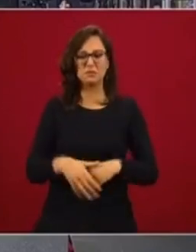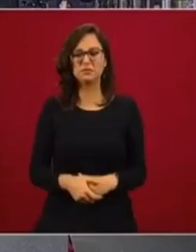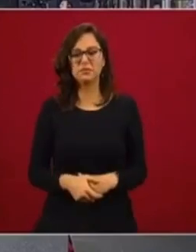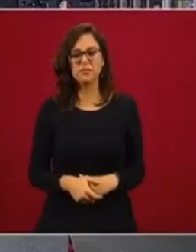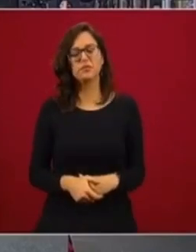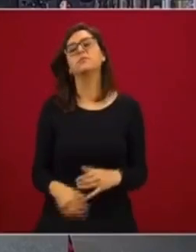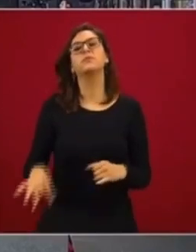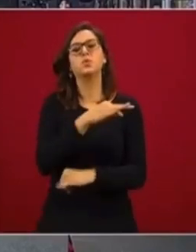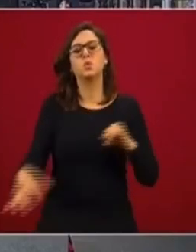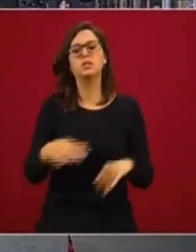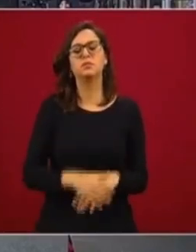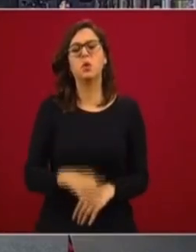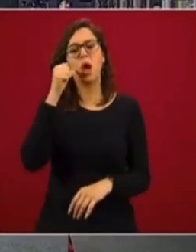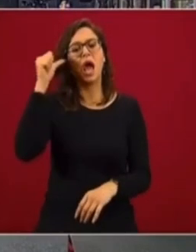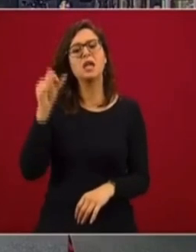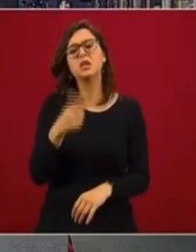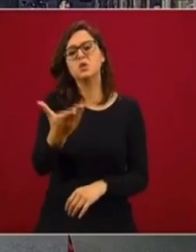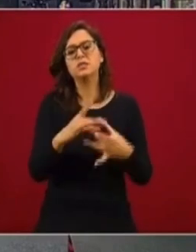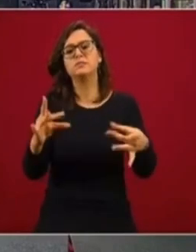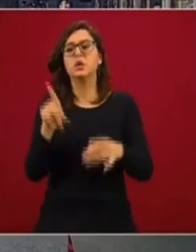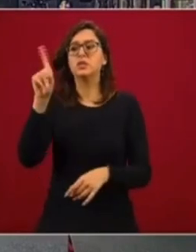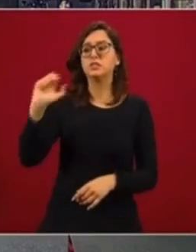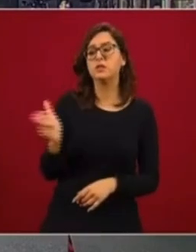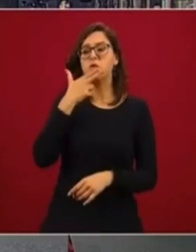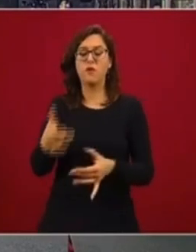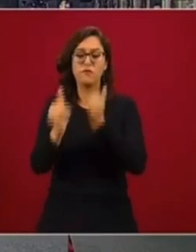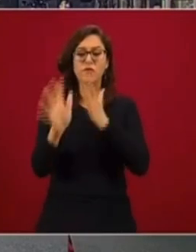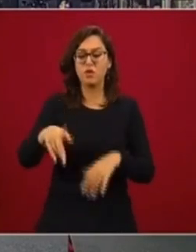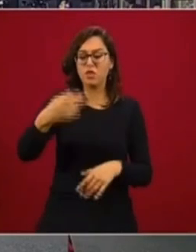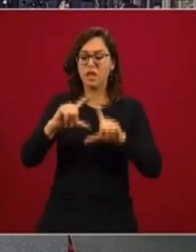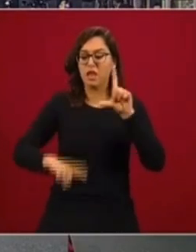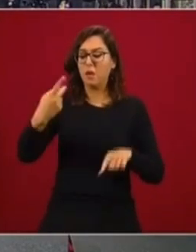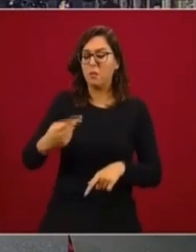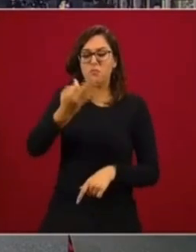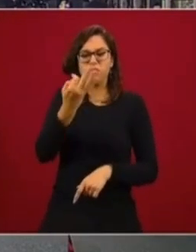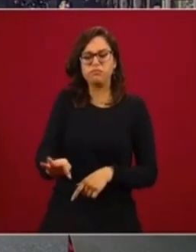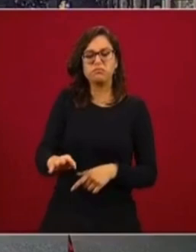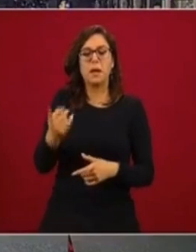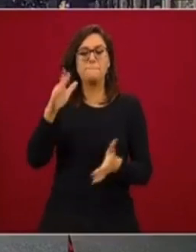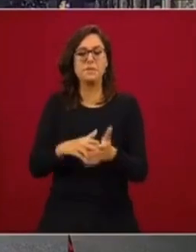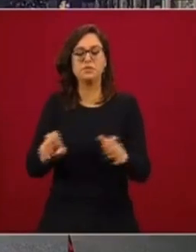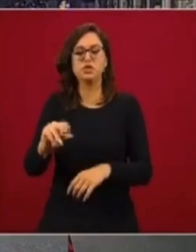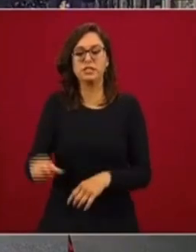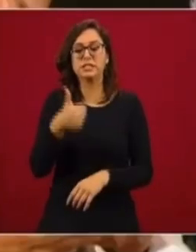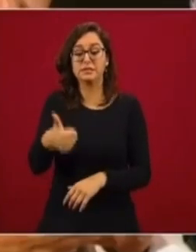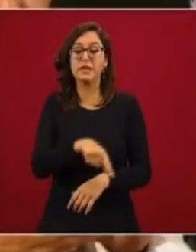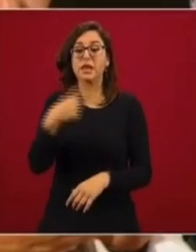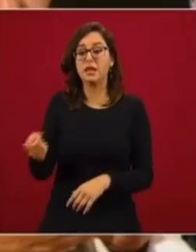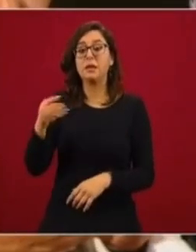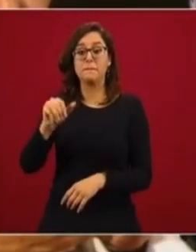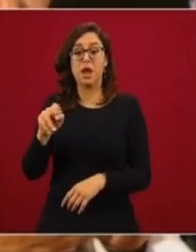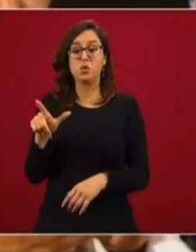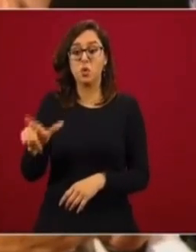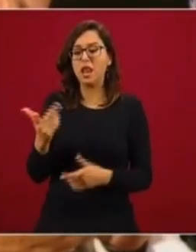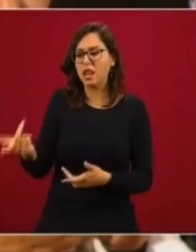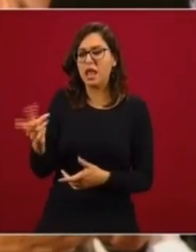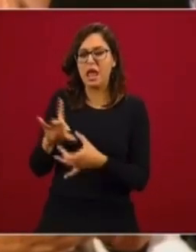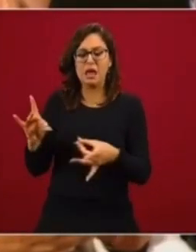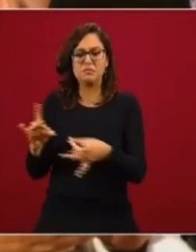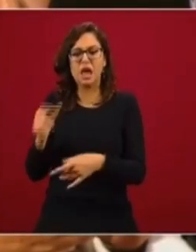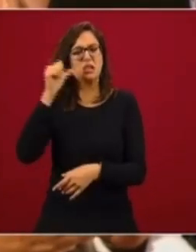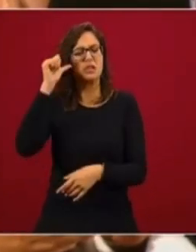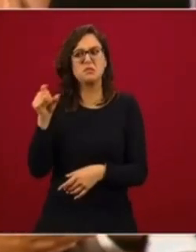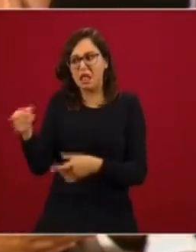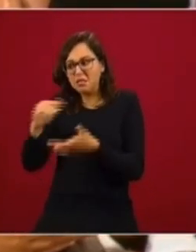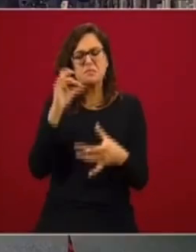Ayer habló de algo muy interesante que fue el fraude patriótico en Chihuahua de 1986. Se le atribuye justo a Manuel Bartlett ser el operador de ese fraude. ¿Por qué no lo mencionó